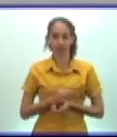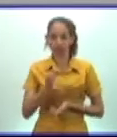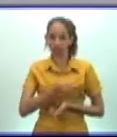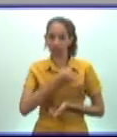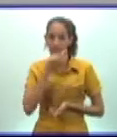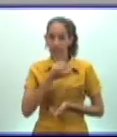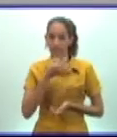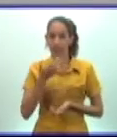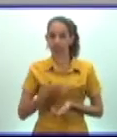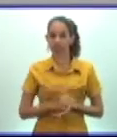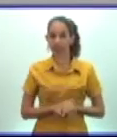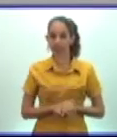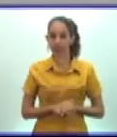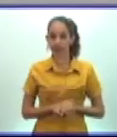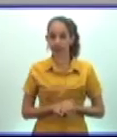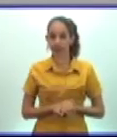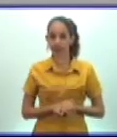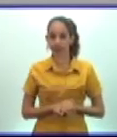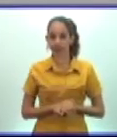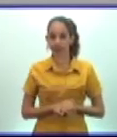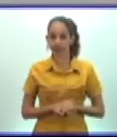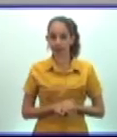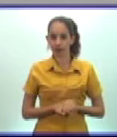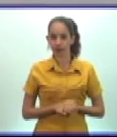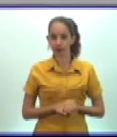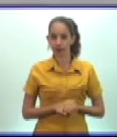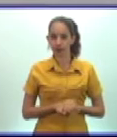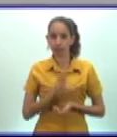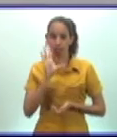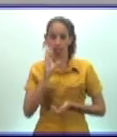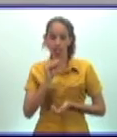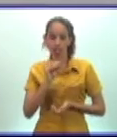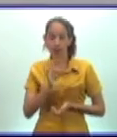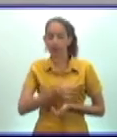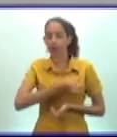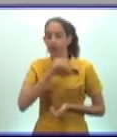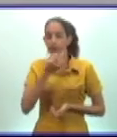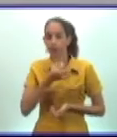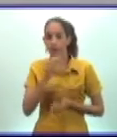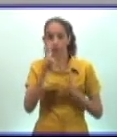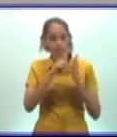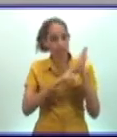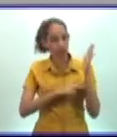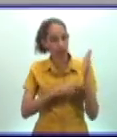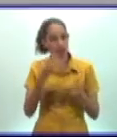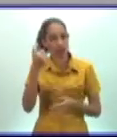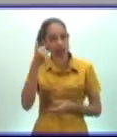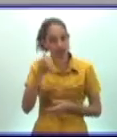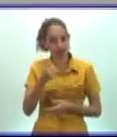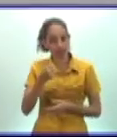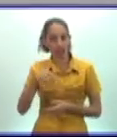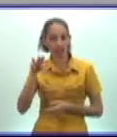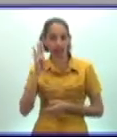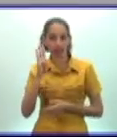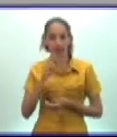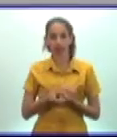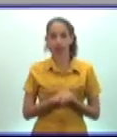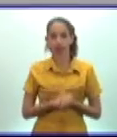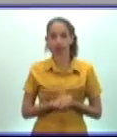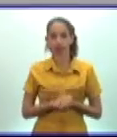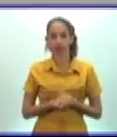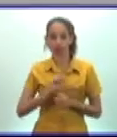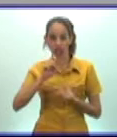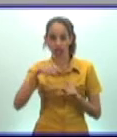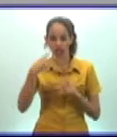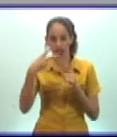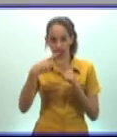ejercicio: determina los valores de A y B. Inciso B, ¿cuál es el